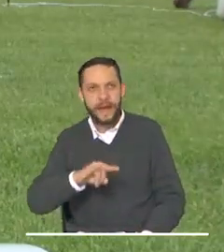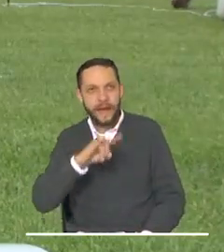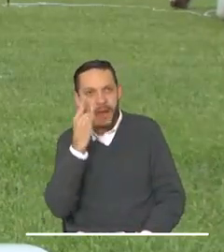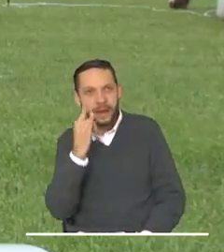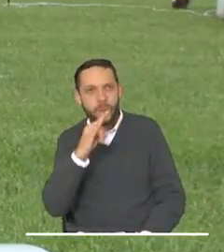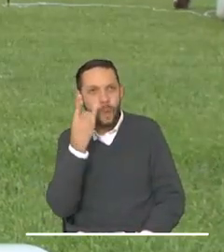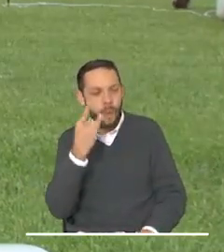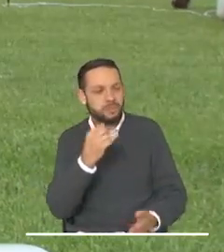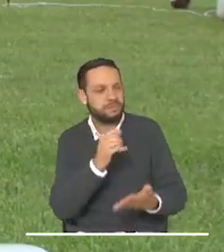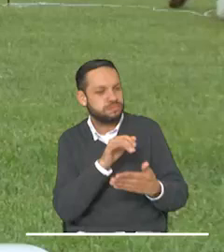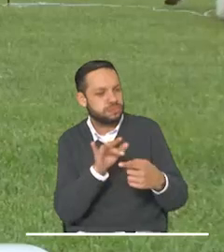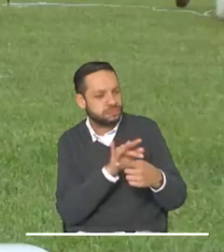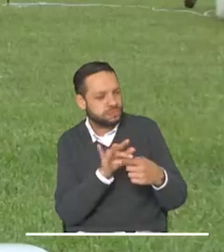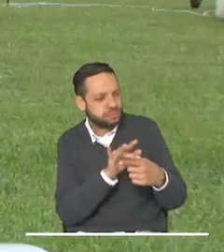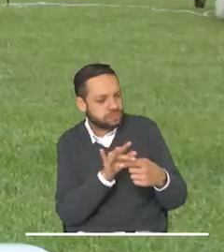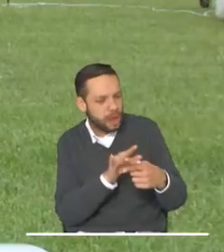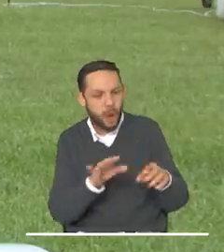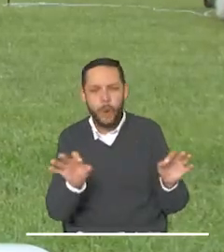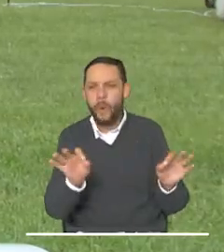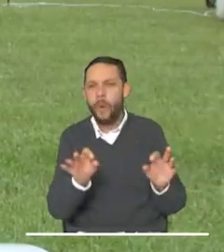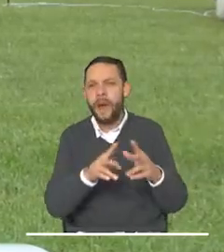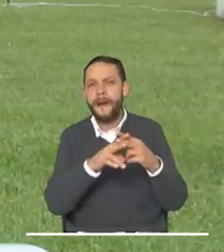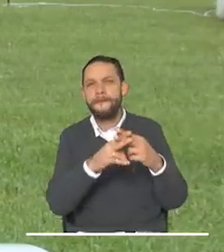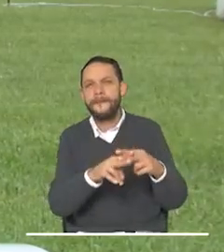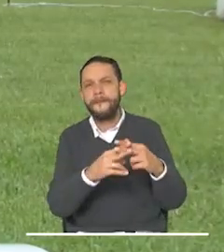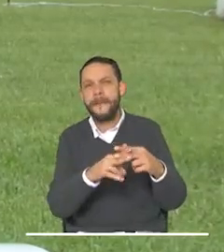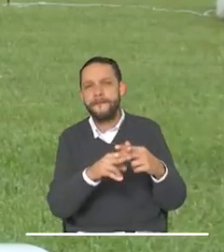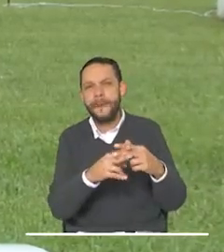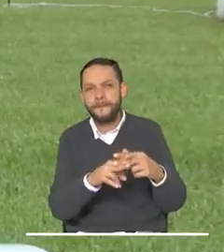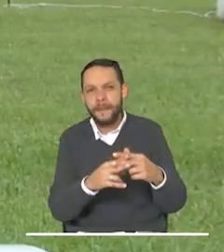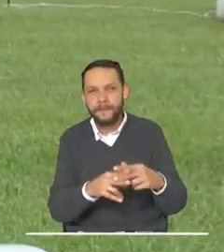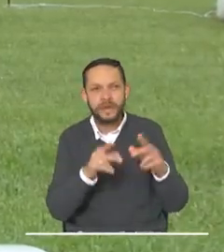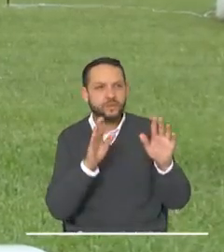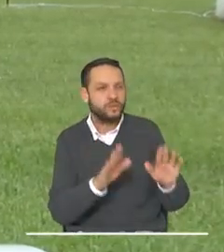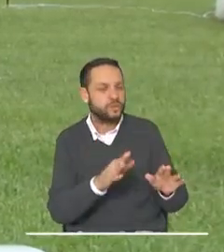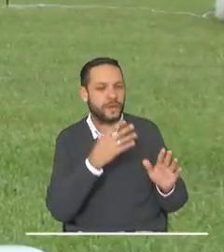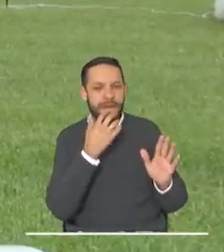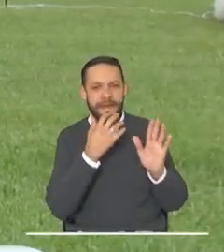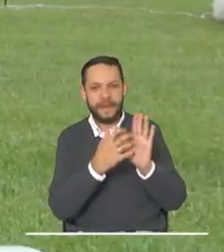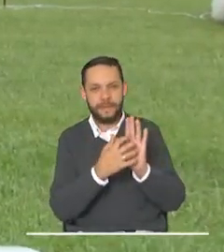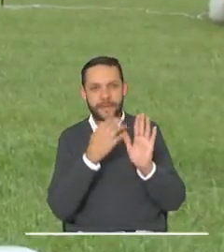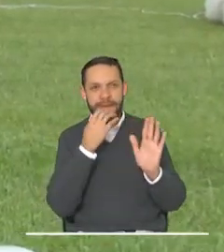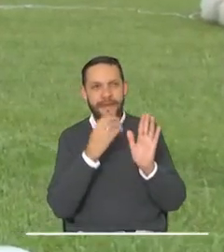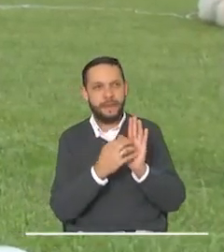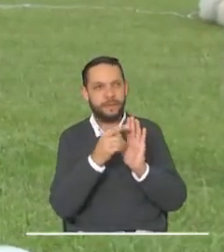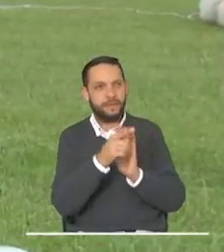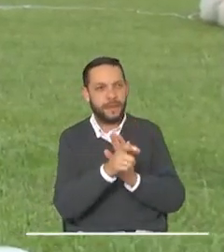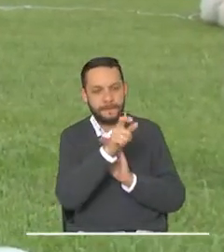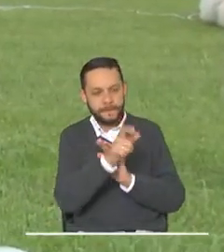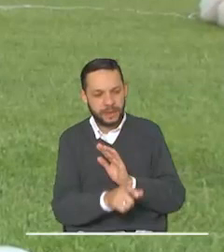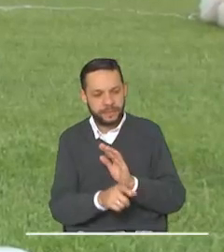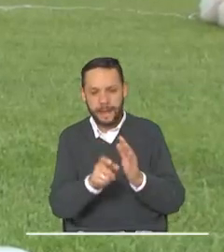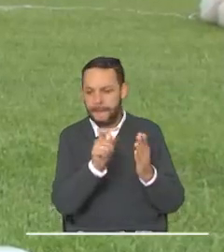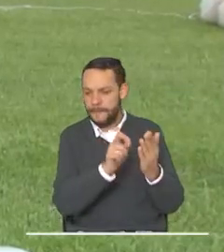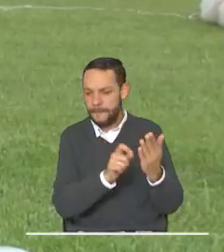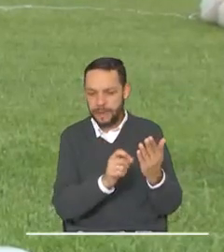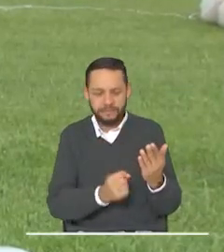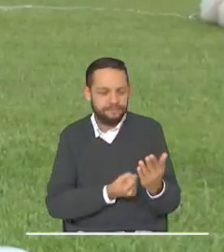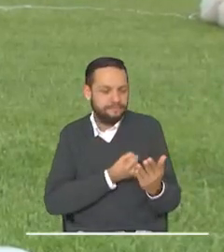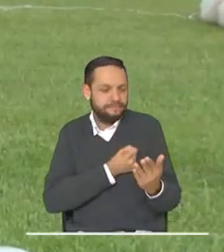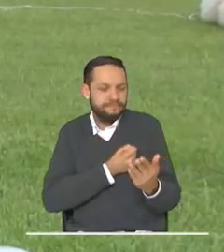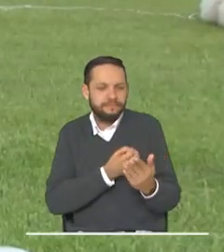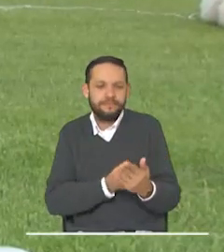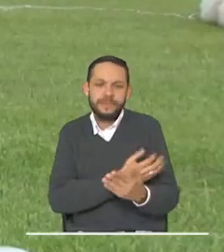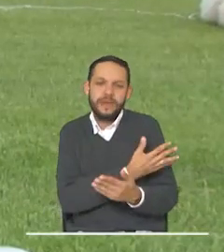en lo que puede utilizarla Yo siempre pongo ejemplos yo creo que los grandes poetas sus mejores poemas los